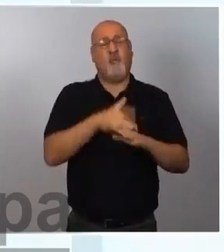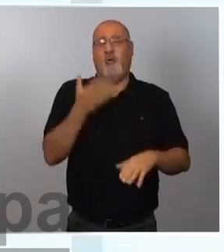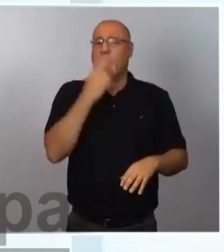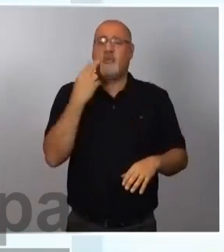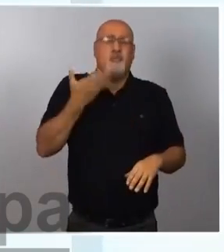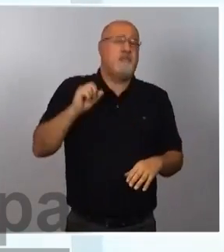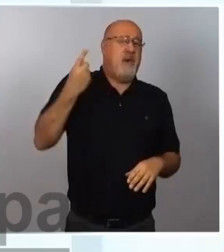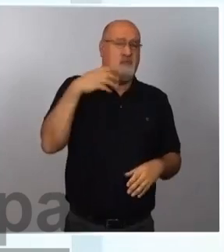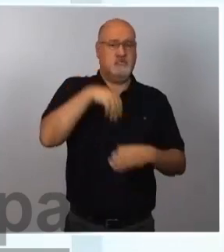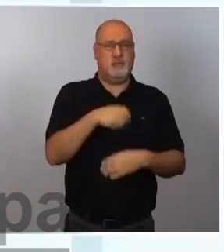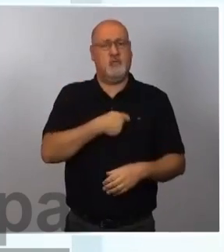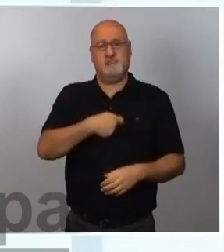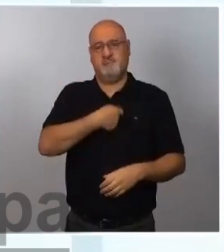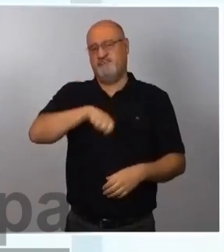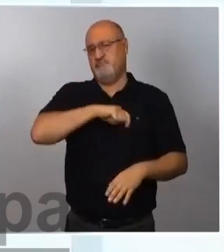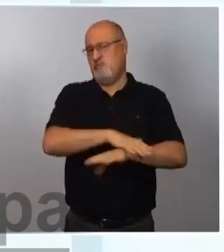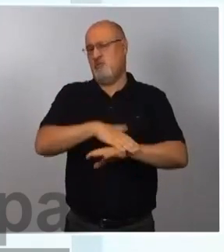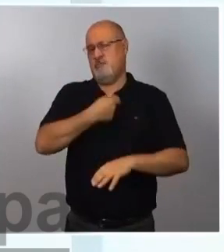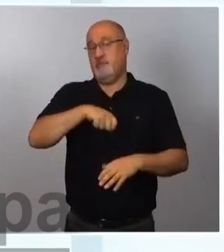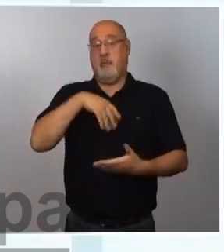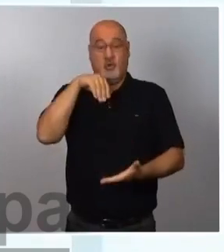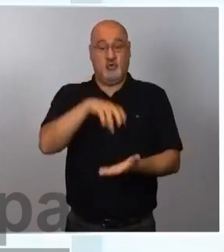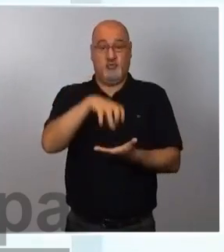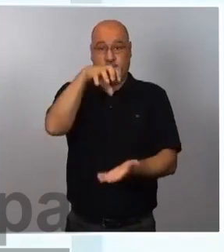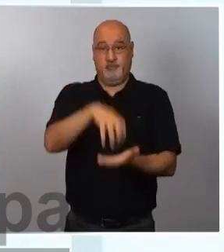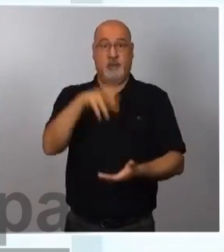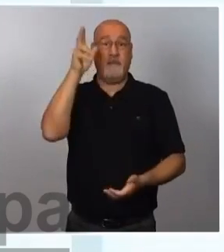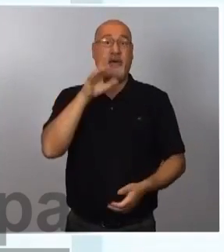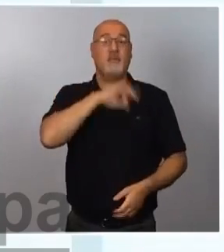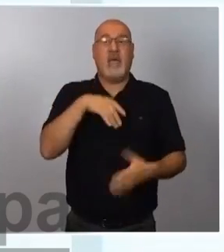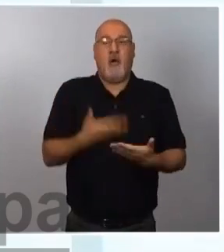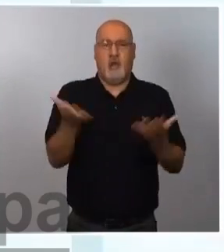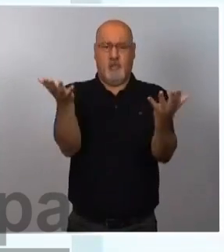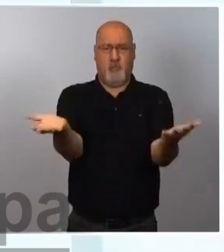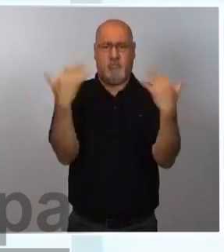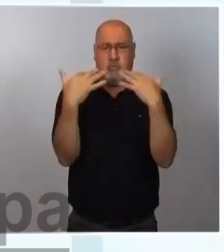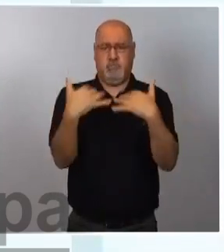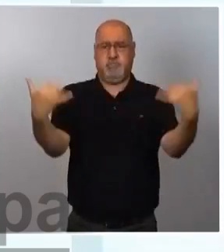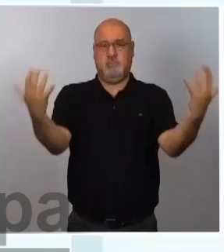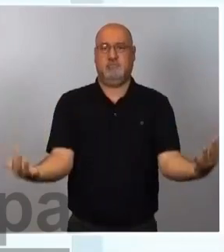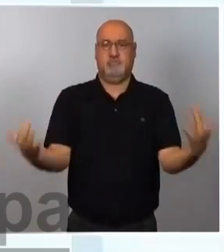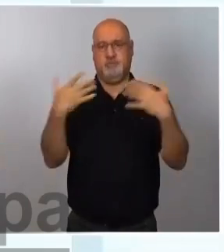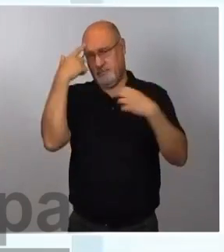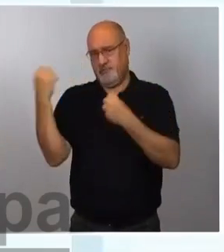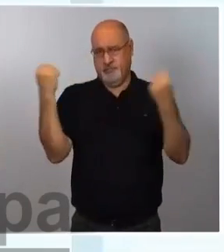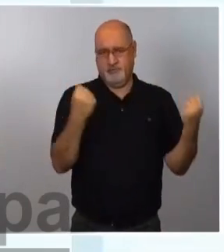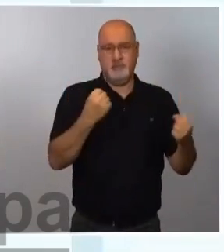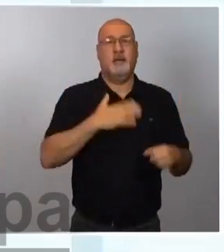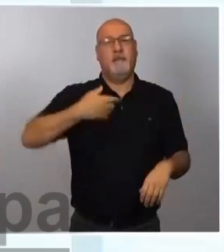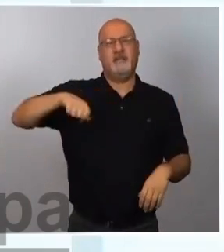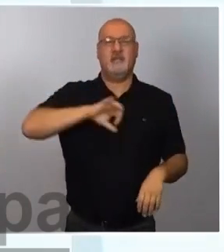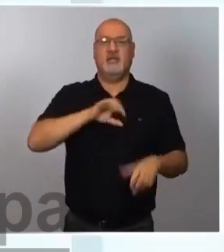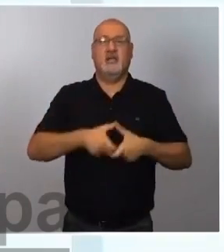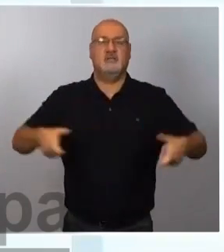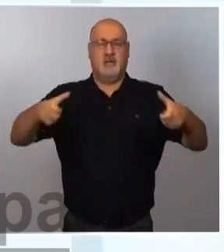estamos haciendo aquí, en el Palacio de la Moncloa. Por eso hay una representación tan nutrida de las instituciones del Estado, el presidente del Senado, pero también